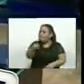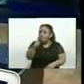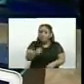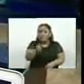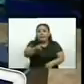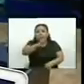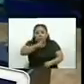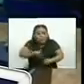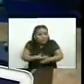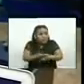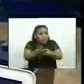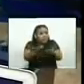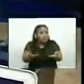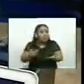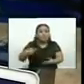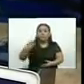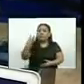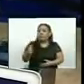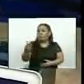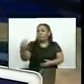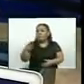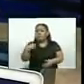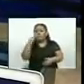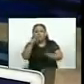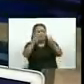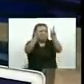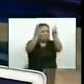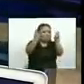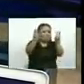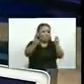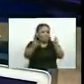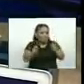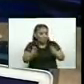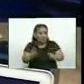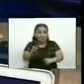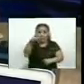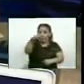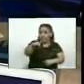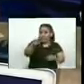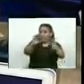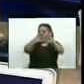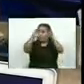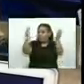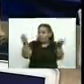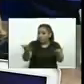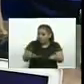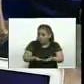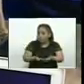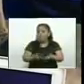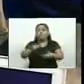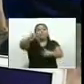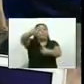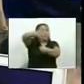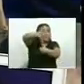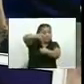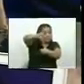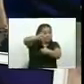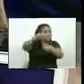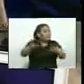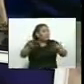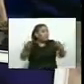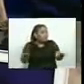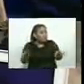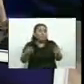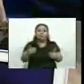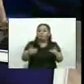compartirles, como siempre, en nuestras diferentes secciones, hablando de noticias internacionales, también centroamericanas. Y de igual